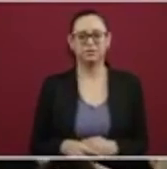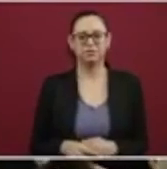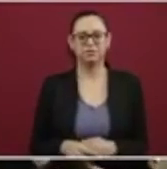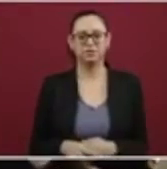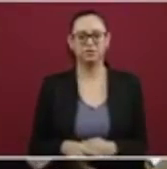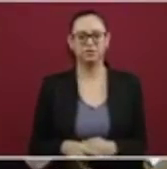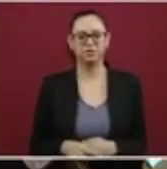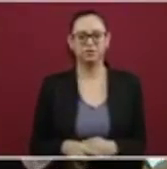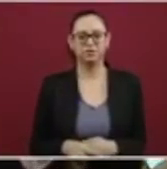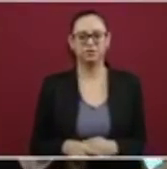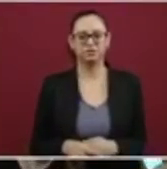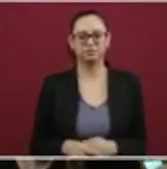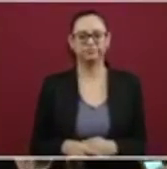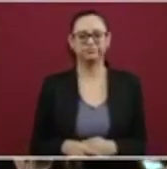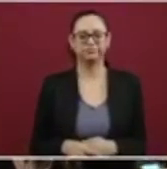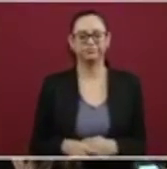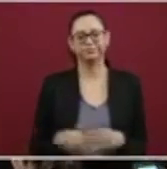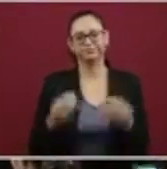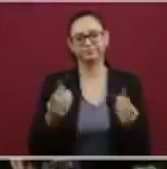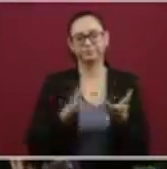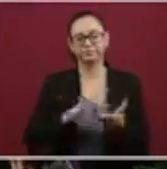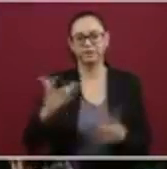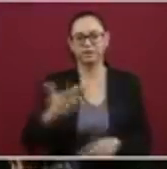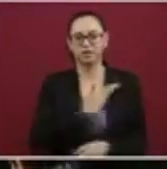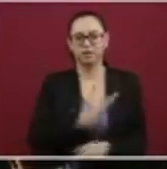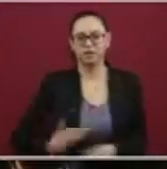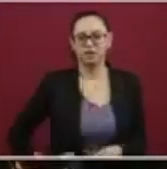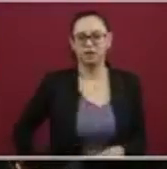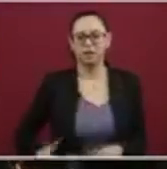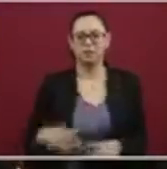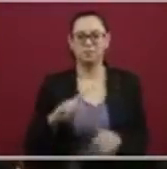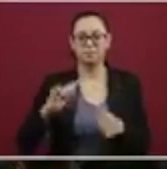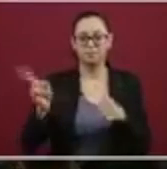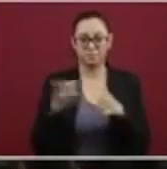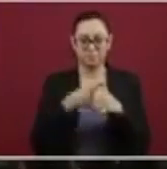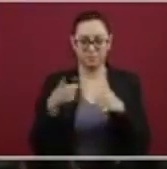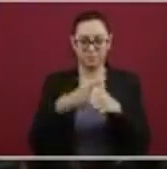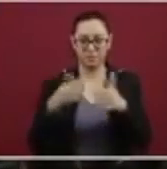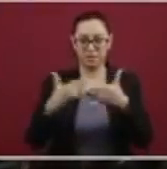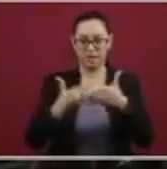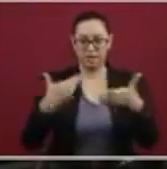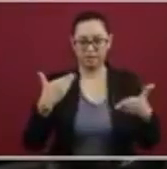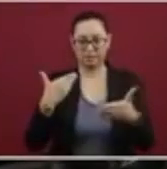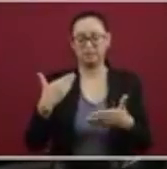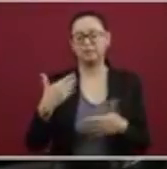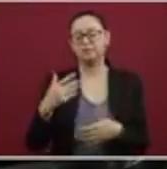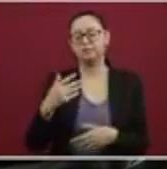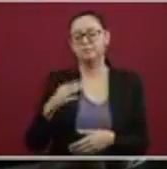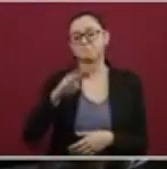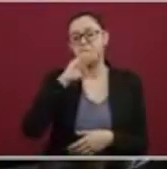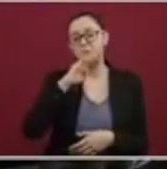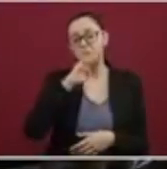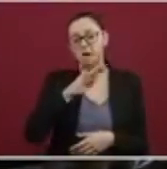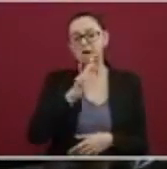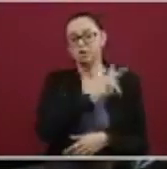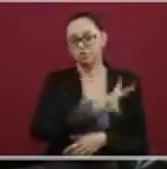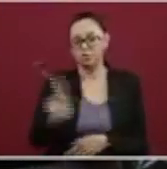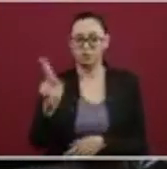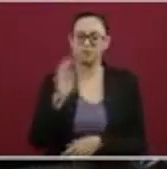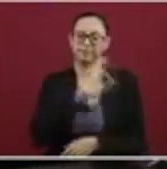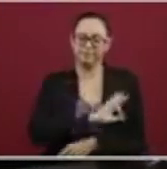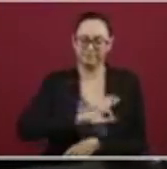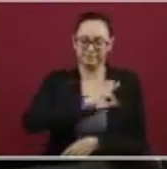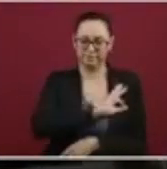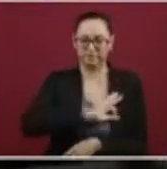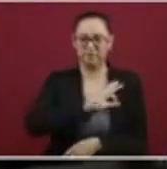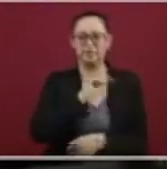Muchas gracias, presidente. Pues antes que nada, muchas felicidades a todas las madres. Nos acompaña también el día de